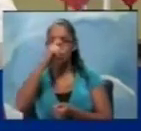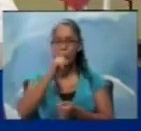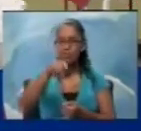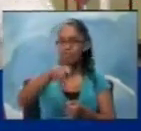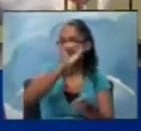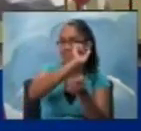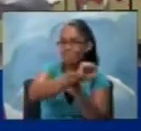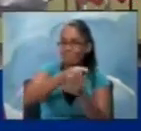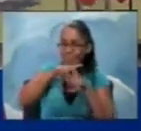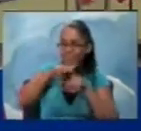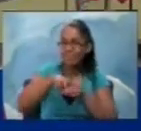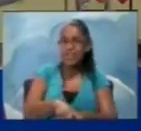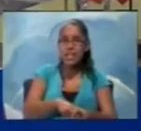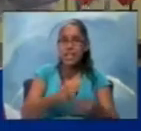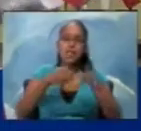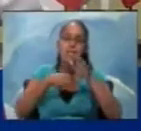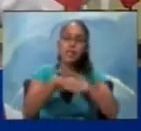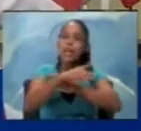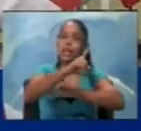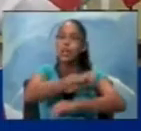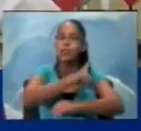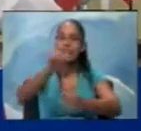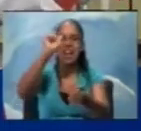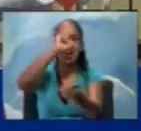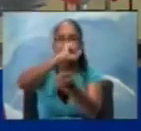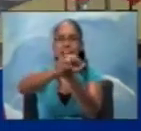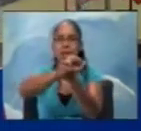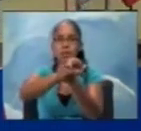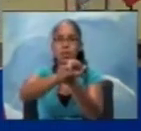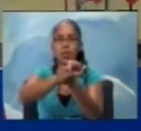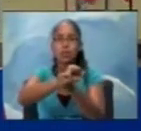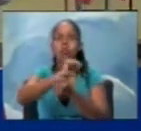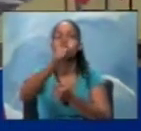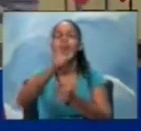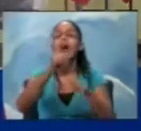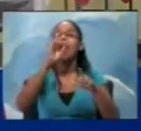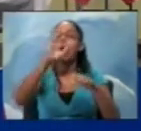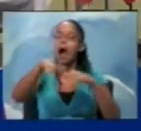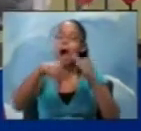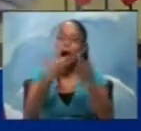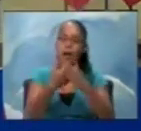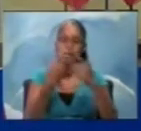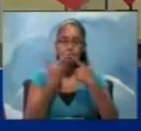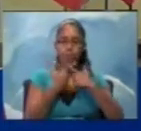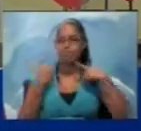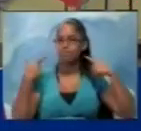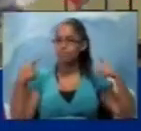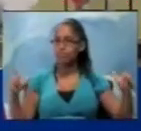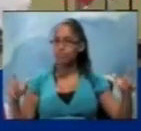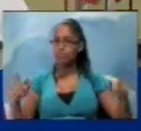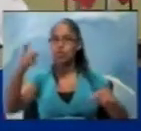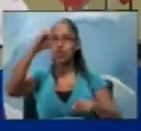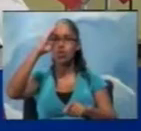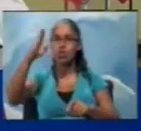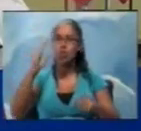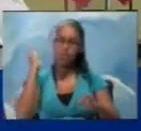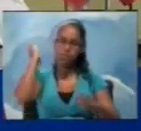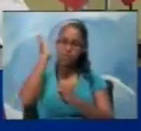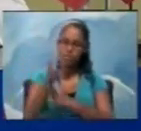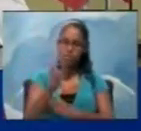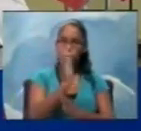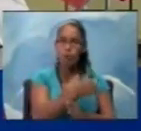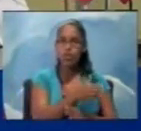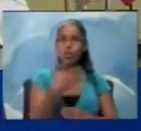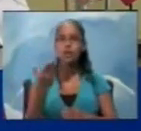años. Salieron de la esclavitud a la libertad. Y Dios les ordenó